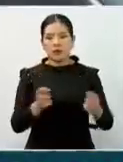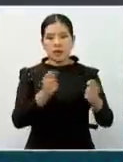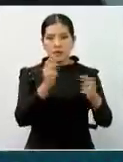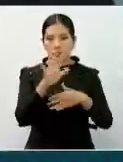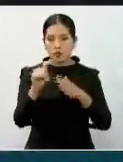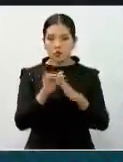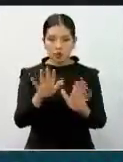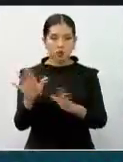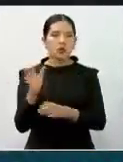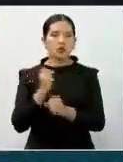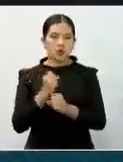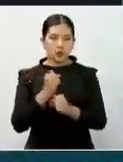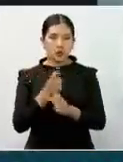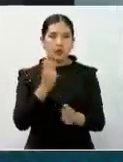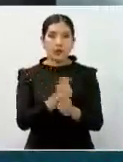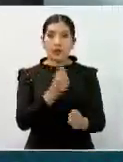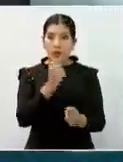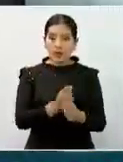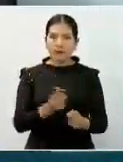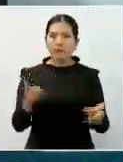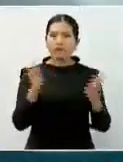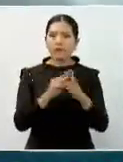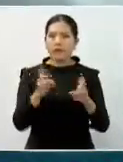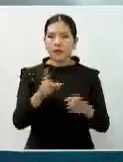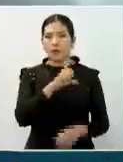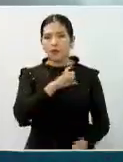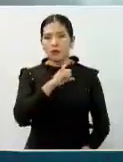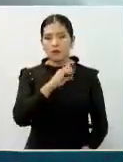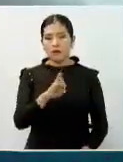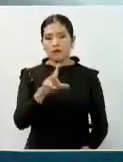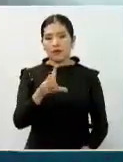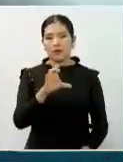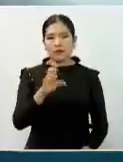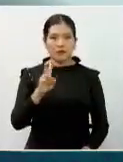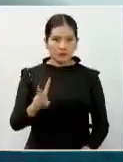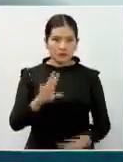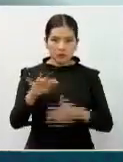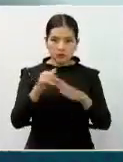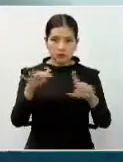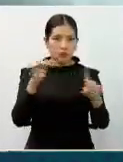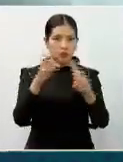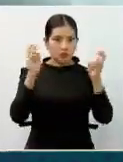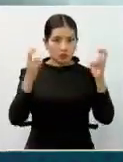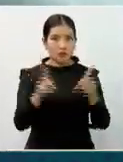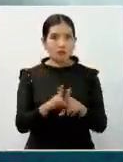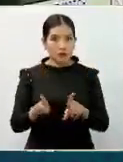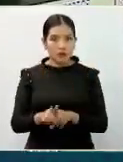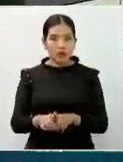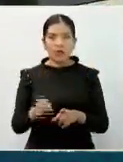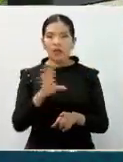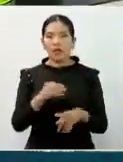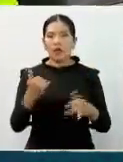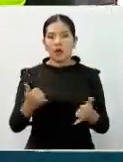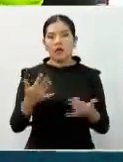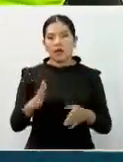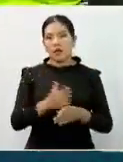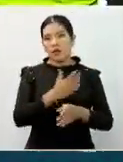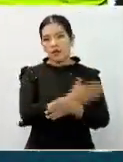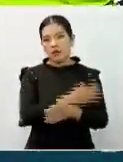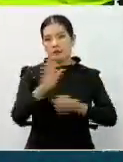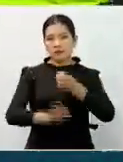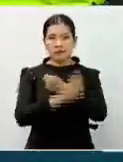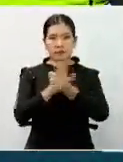hacer su tarea. También va a estar personal de la Fuerza Especial de Lucha contra la Violencia, toda vez que vamos a evitar situaciones